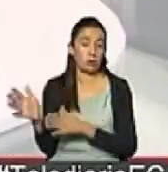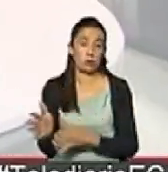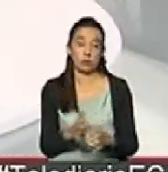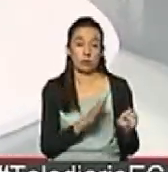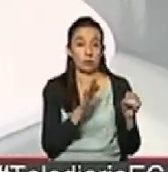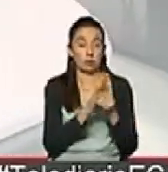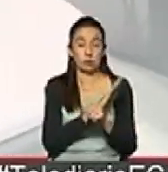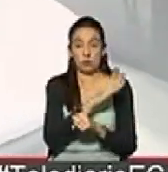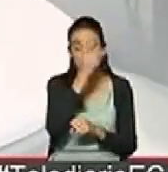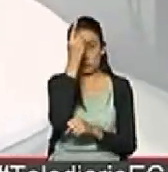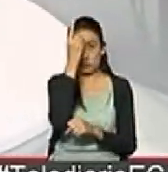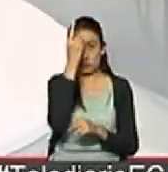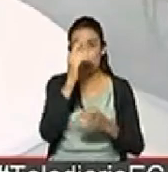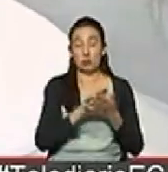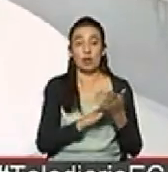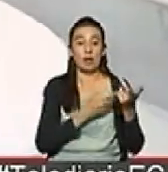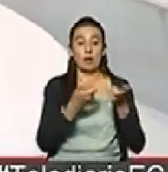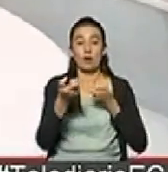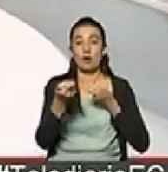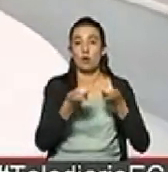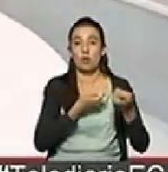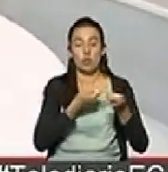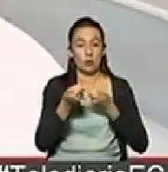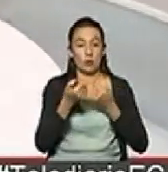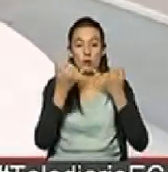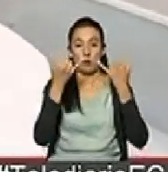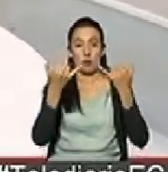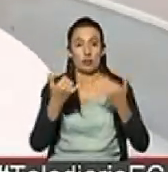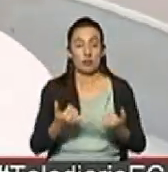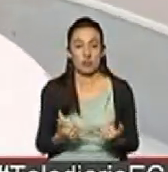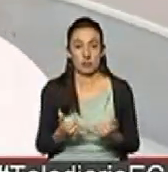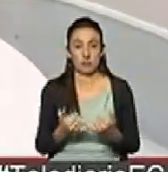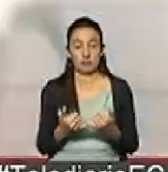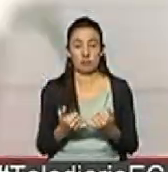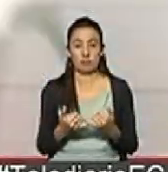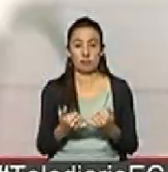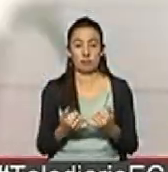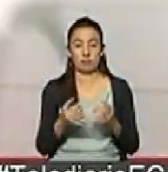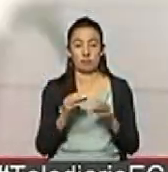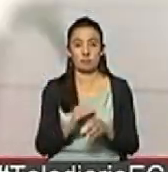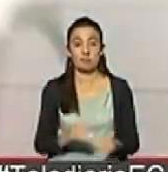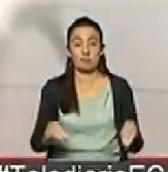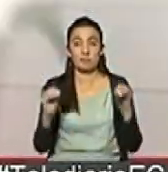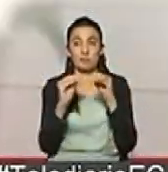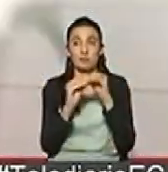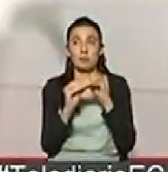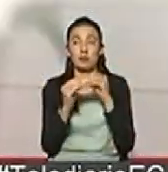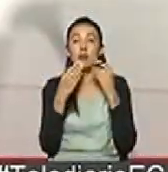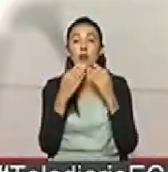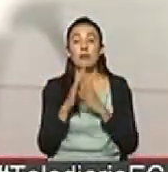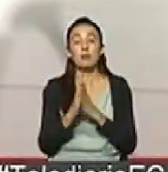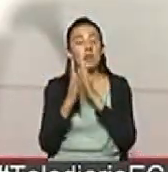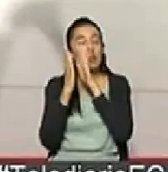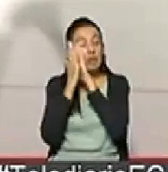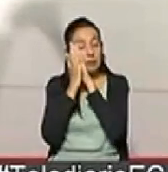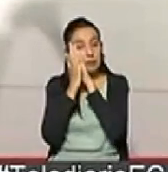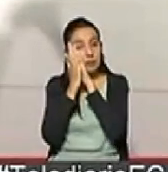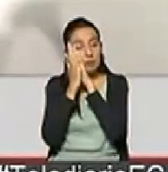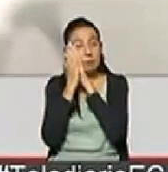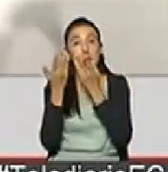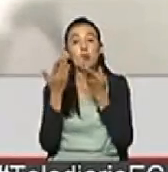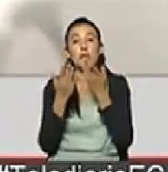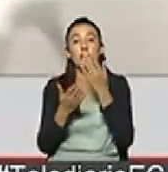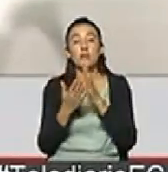tarea. Definitivamente. El control de los padres está aquí entonces desde algo que es básico. Los niños deben dormir al menos